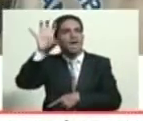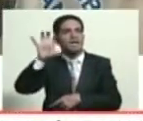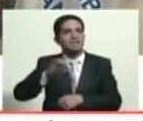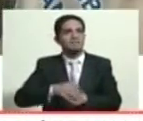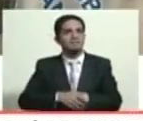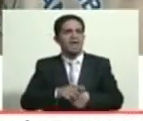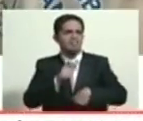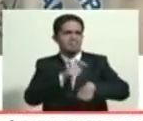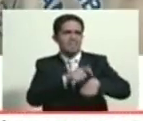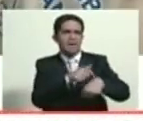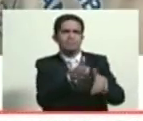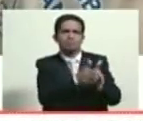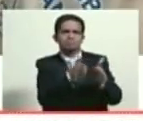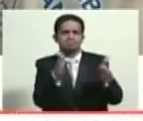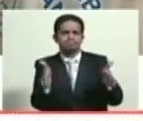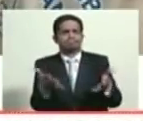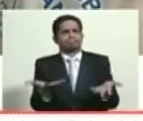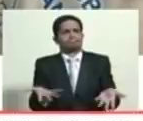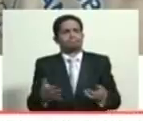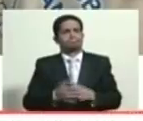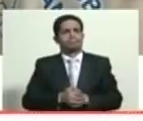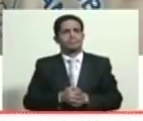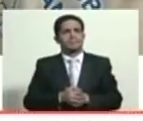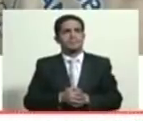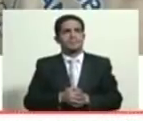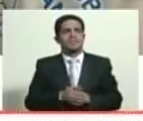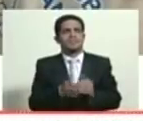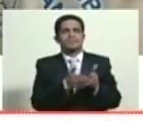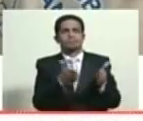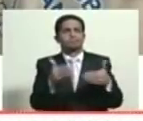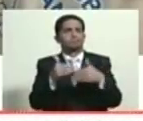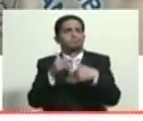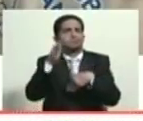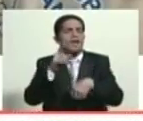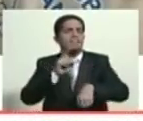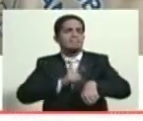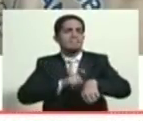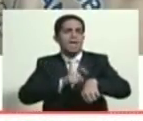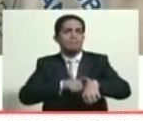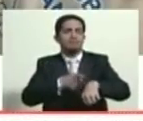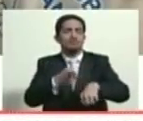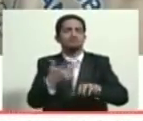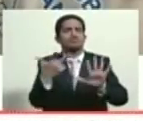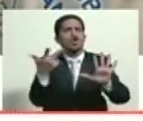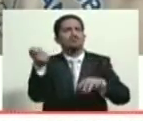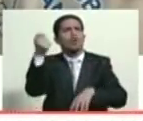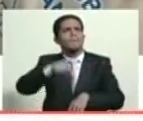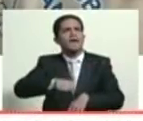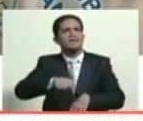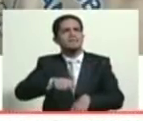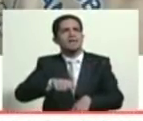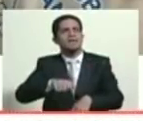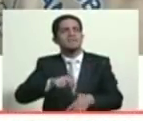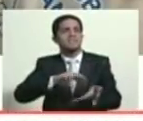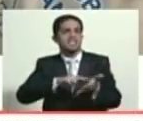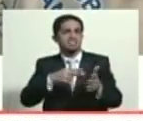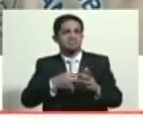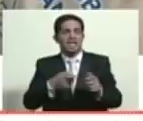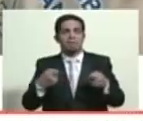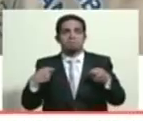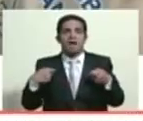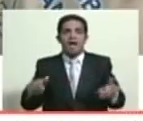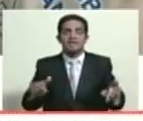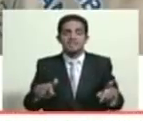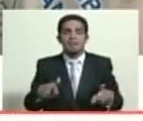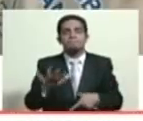Tiempo superior a 8 meses, con un costo promedio de estadía